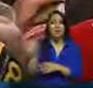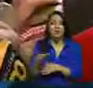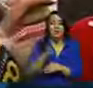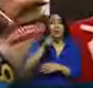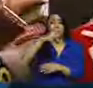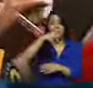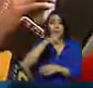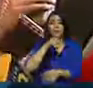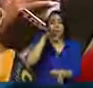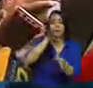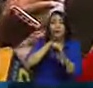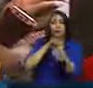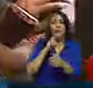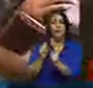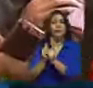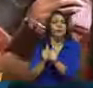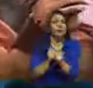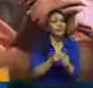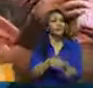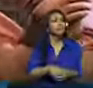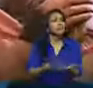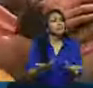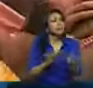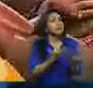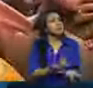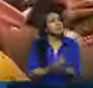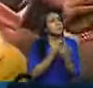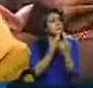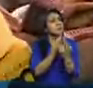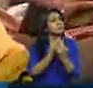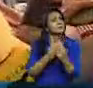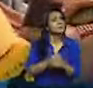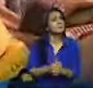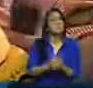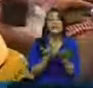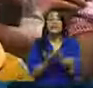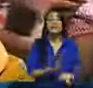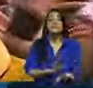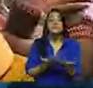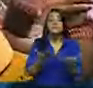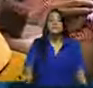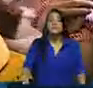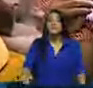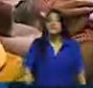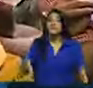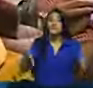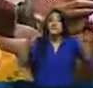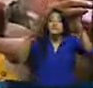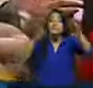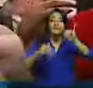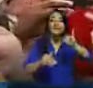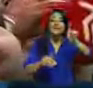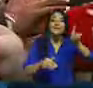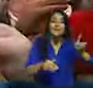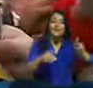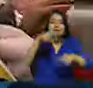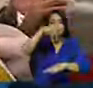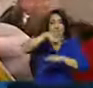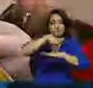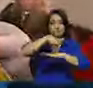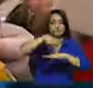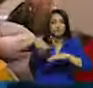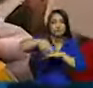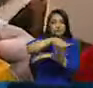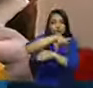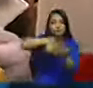y voy a ir con ellos. General, ¿dónde va a esperar los resultados? Vamos a esperar en el edificio de Izquierda Democrática, vamos a estar ahí reunidos